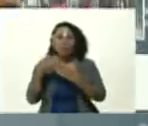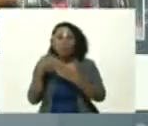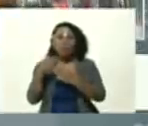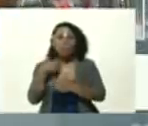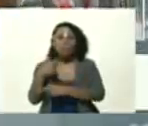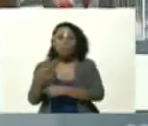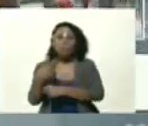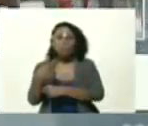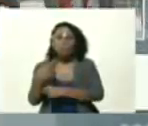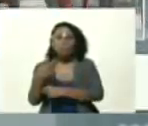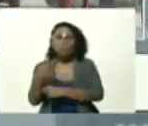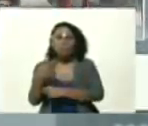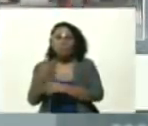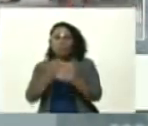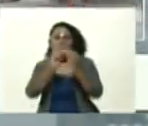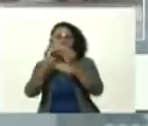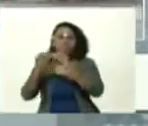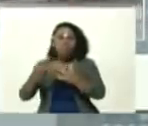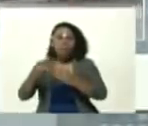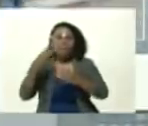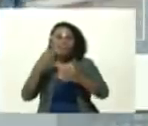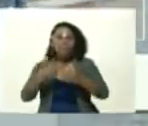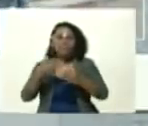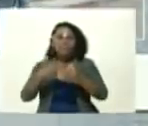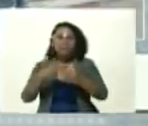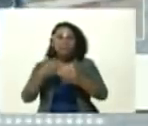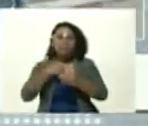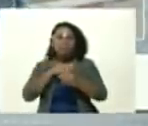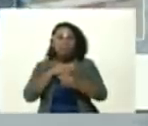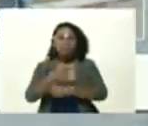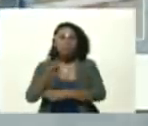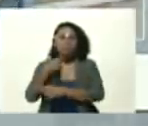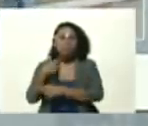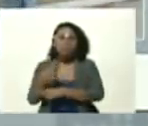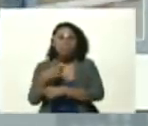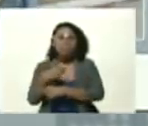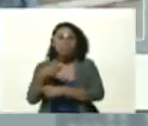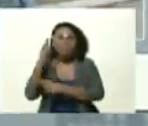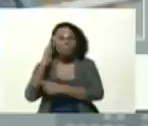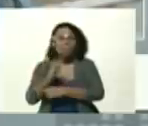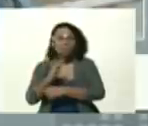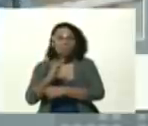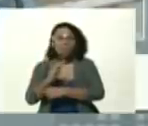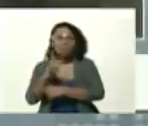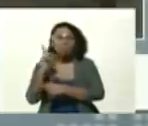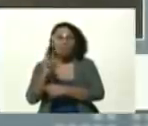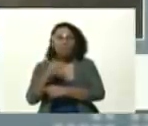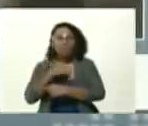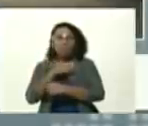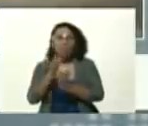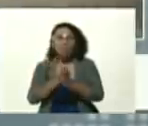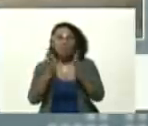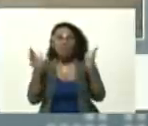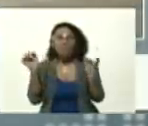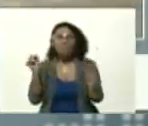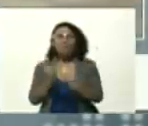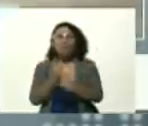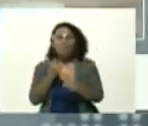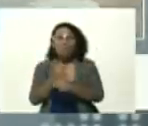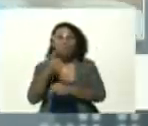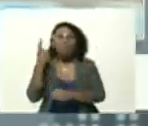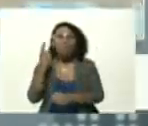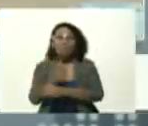Los estamos invirtiendo en Petros y los estamos invirtiendo en Bolívares. Es una gran obra y